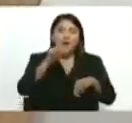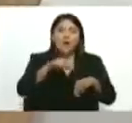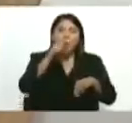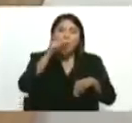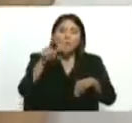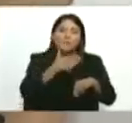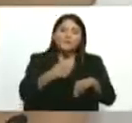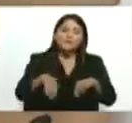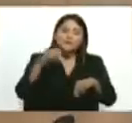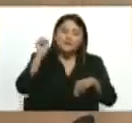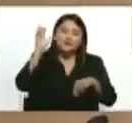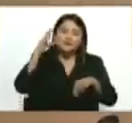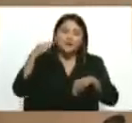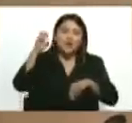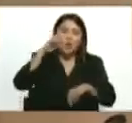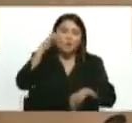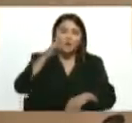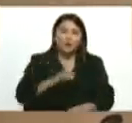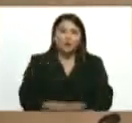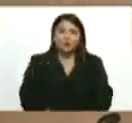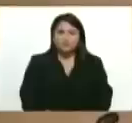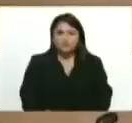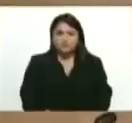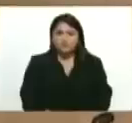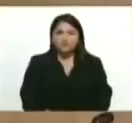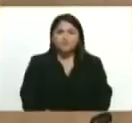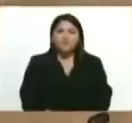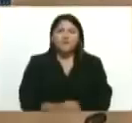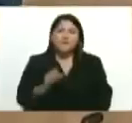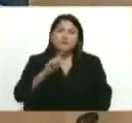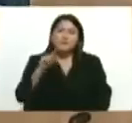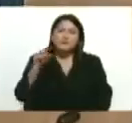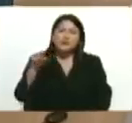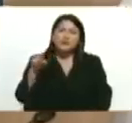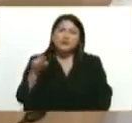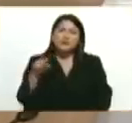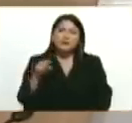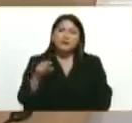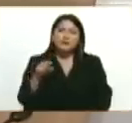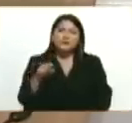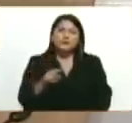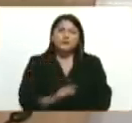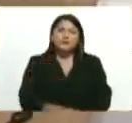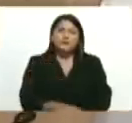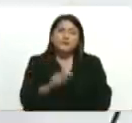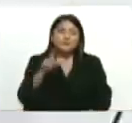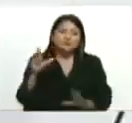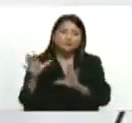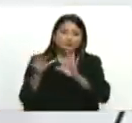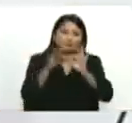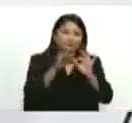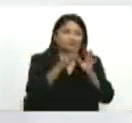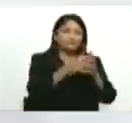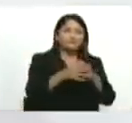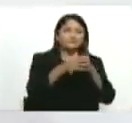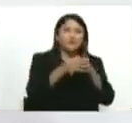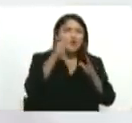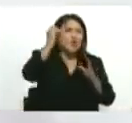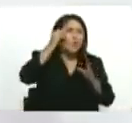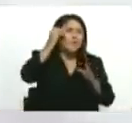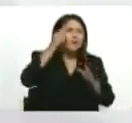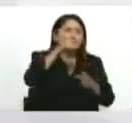ni ellos lo soportan. Vayan a preguntarle a sus socios de los Estados Unidos de América lo que opinan de